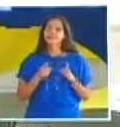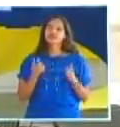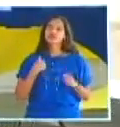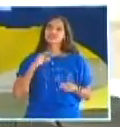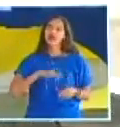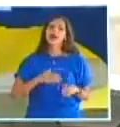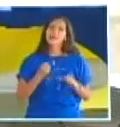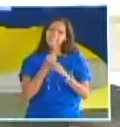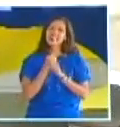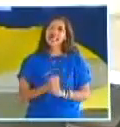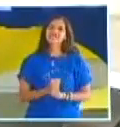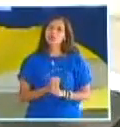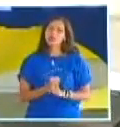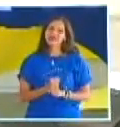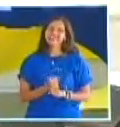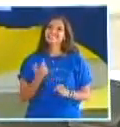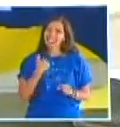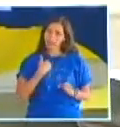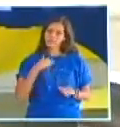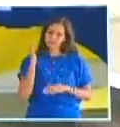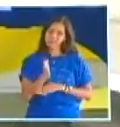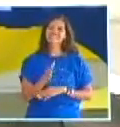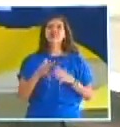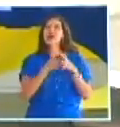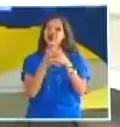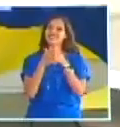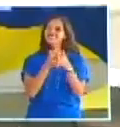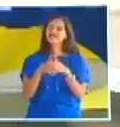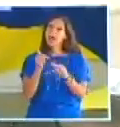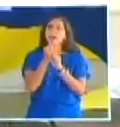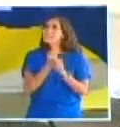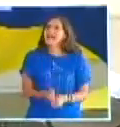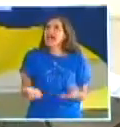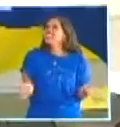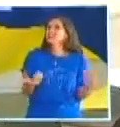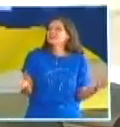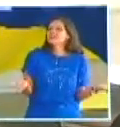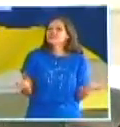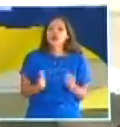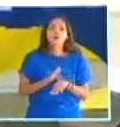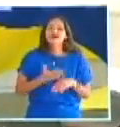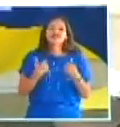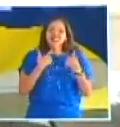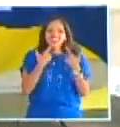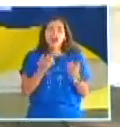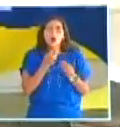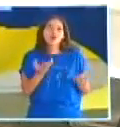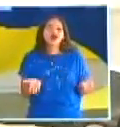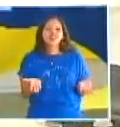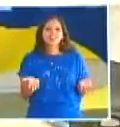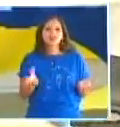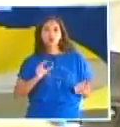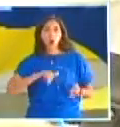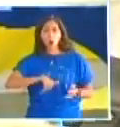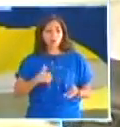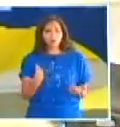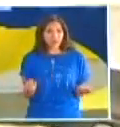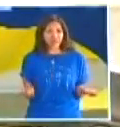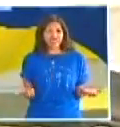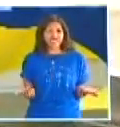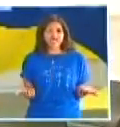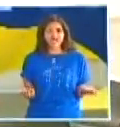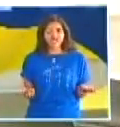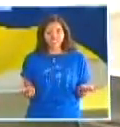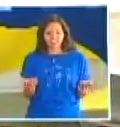estaba esperando que en algún momento me sancionaran los gringos. Estaba esperándolo porque yo decía, bueno, no puede ser que